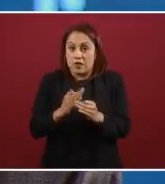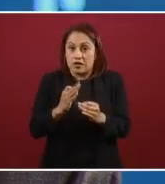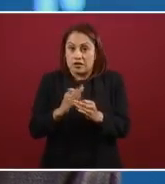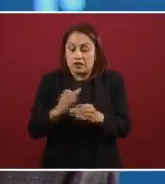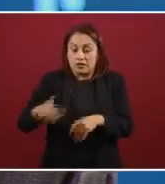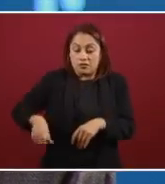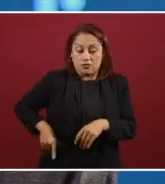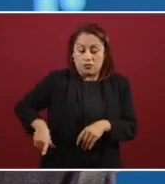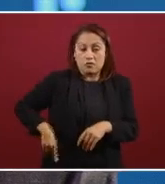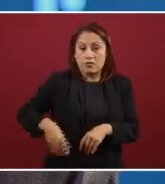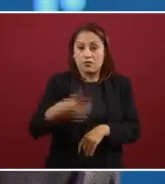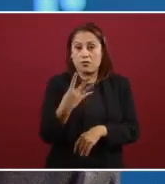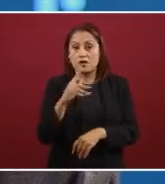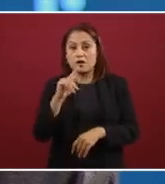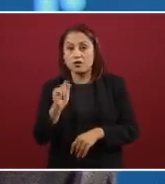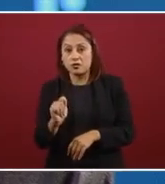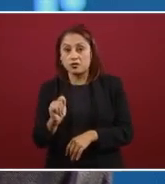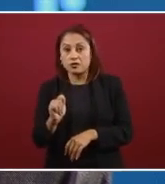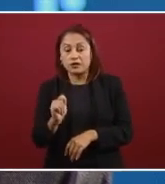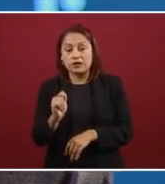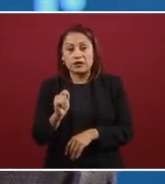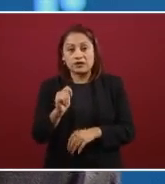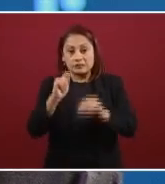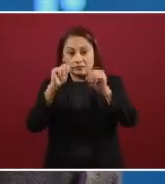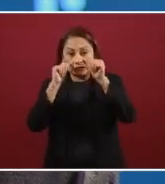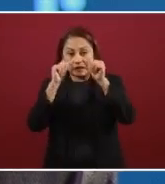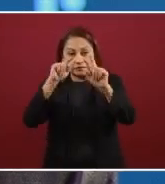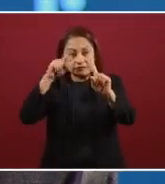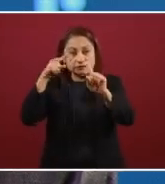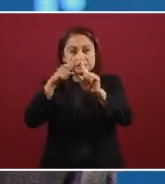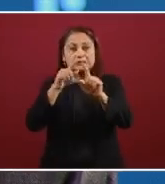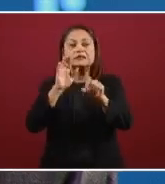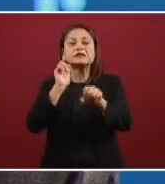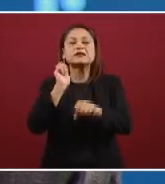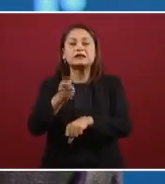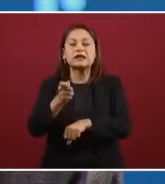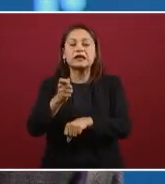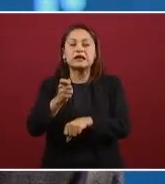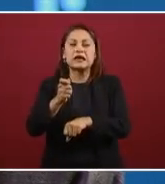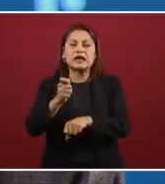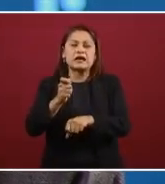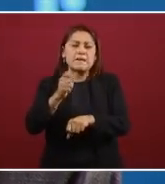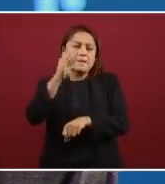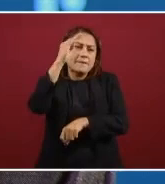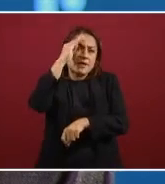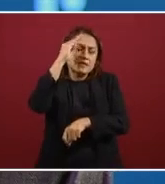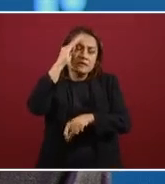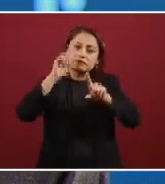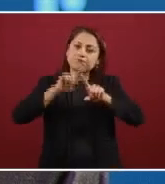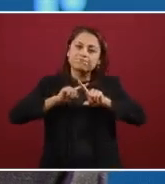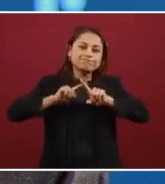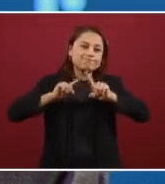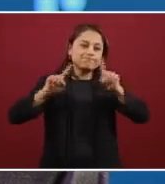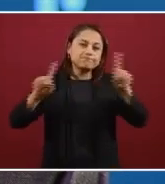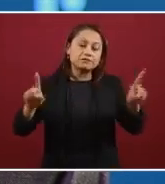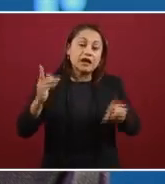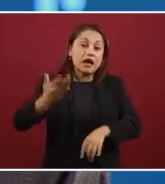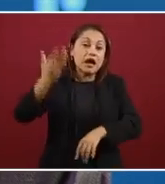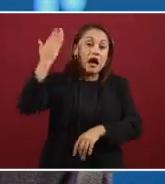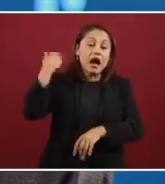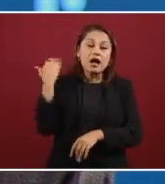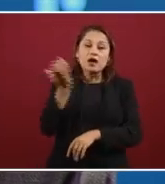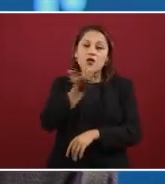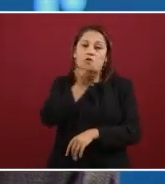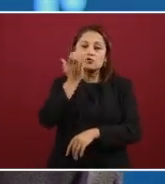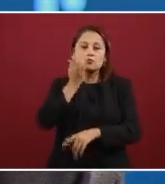es dar un giro de 180 grados al paradigma tradicional de prevención de